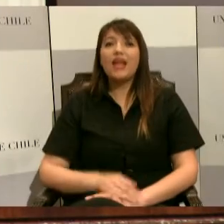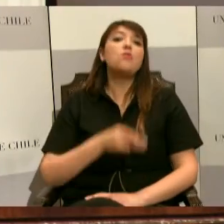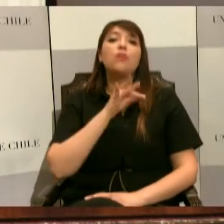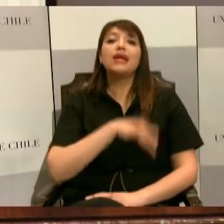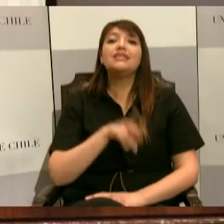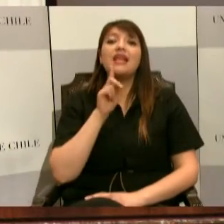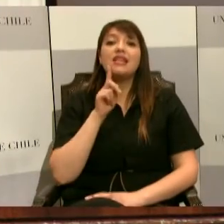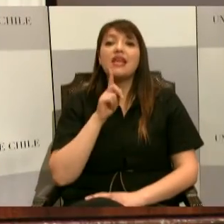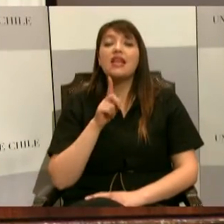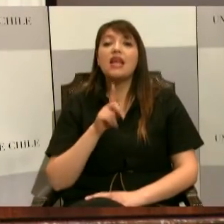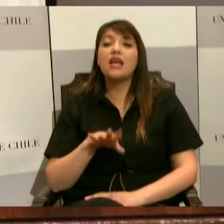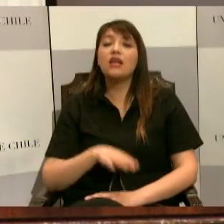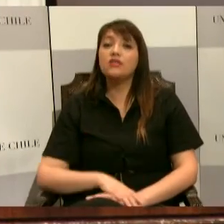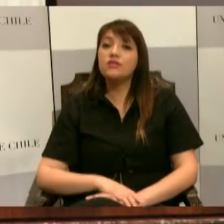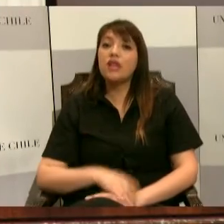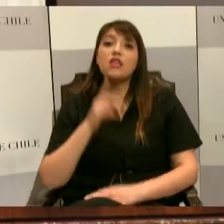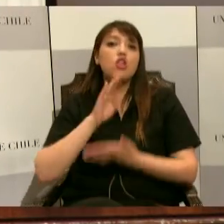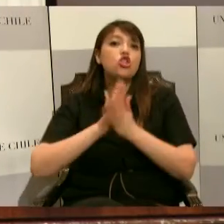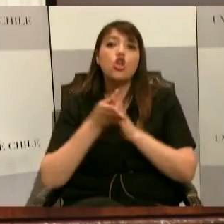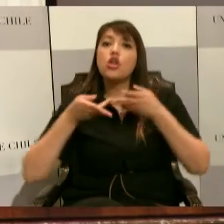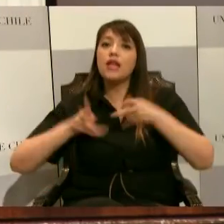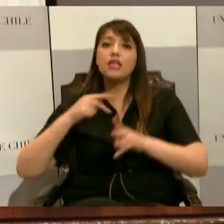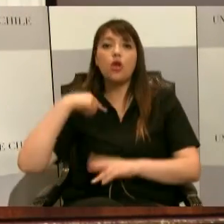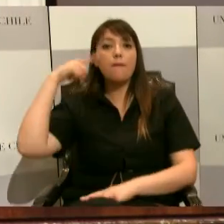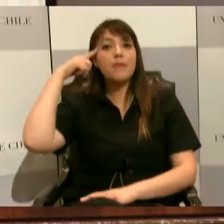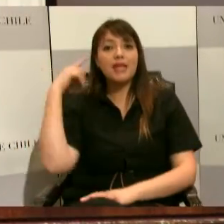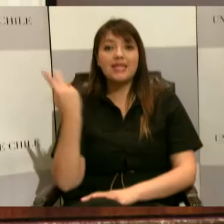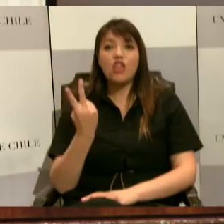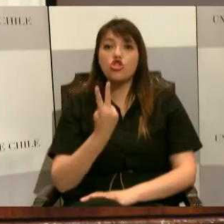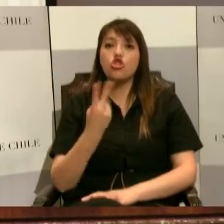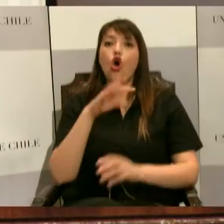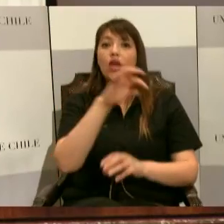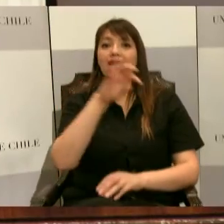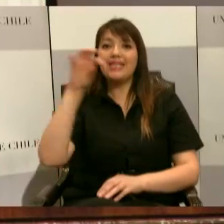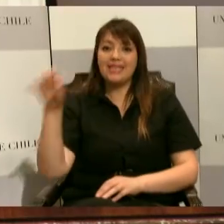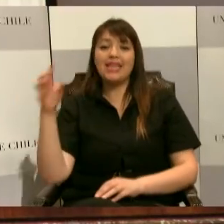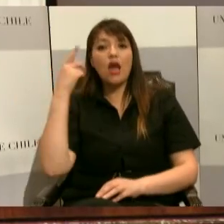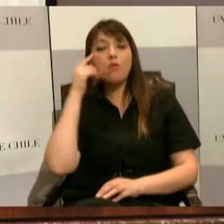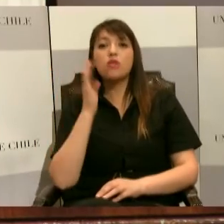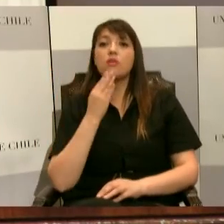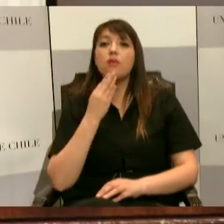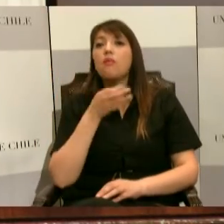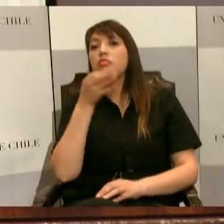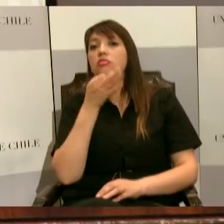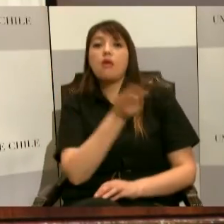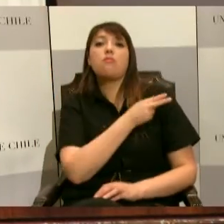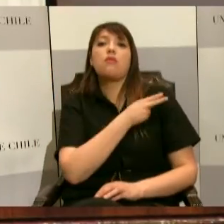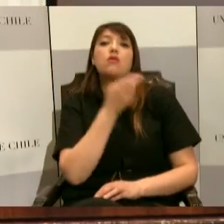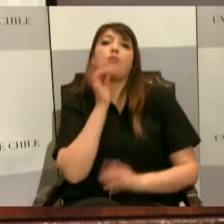tiene dos buques insignia. Le dije, bueno, usted tiene todo el derecho a pensar que Chile tiene dos buques insignia, pero tenga el tacto de no decirle eso al capitán de la